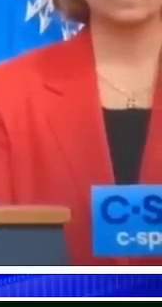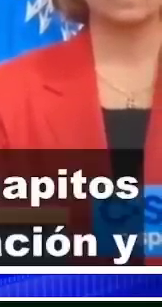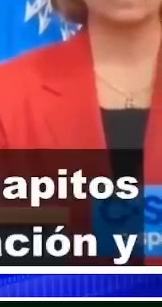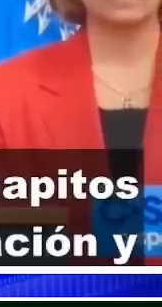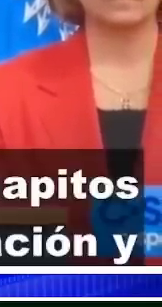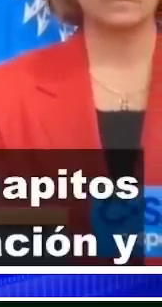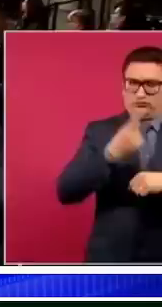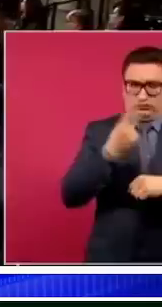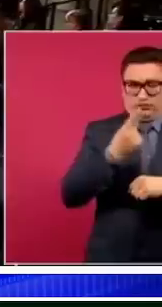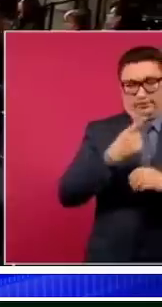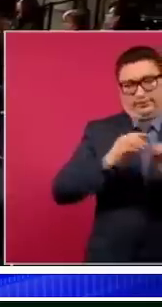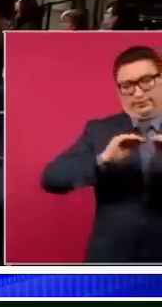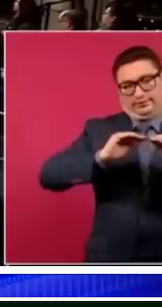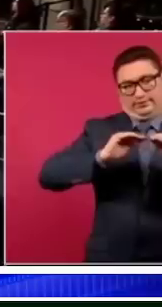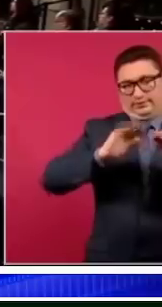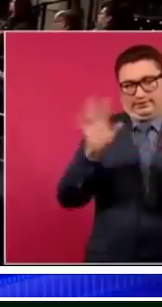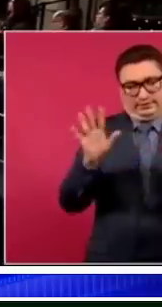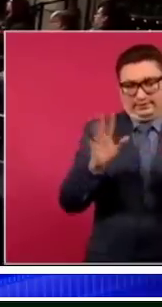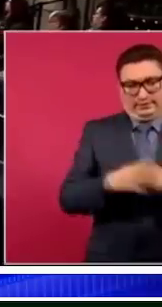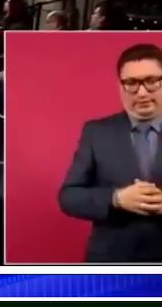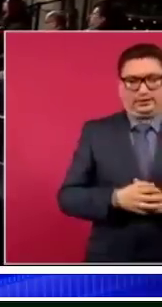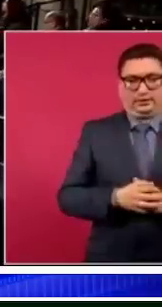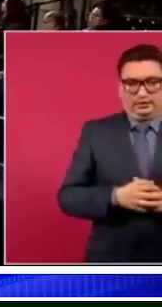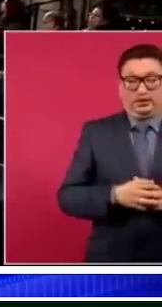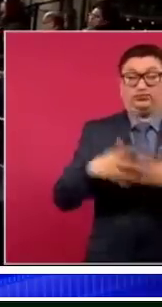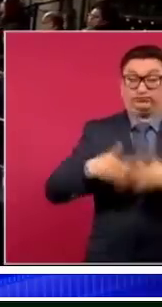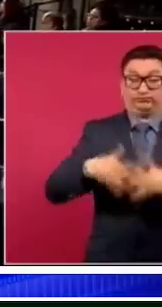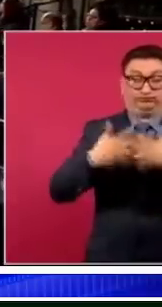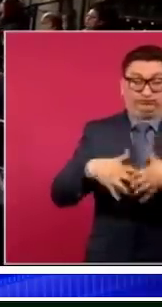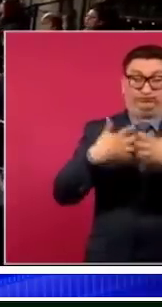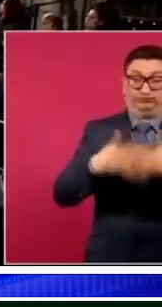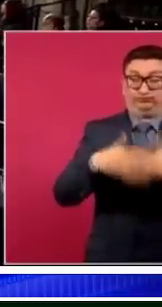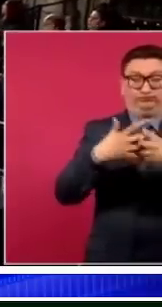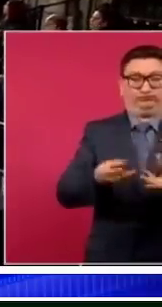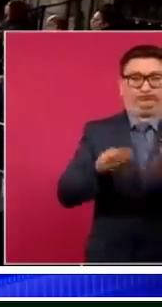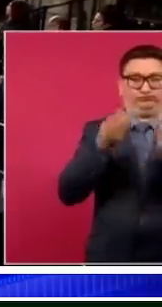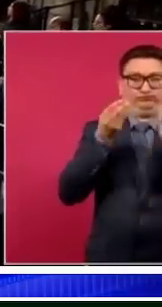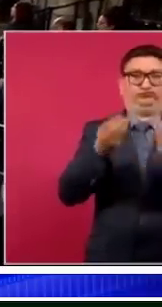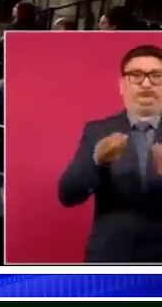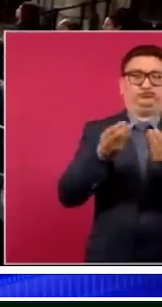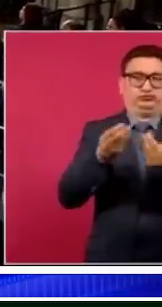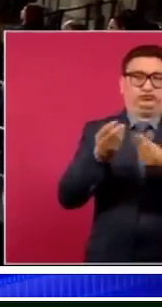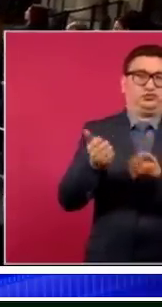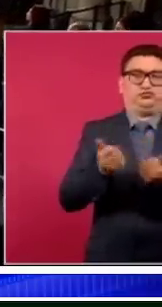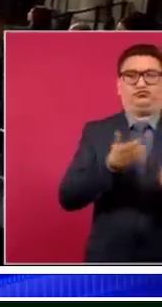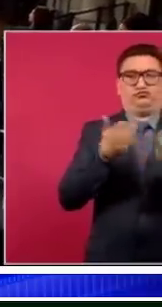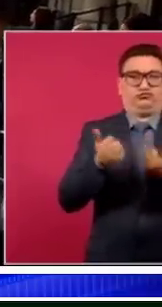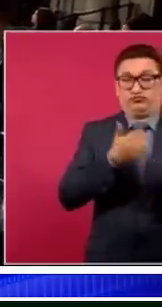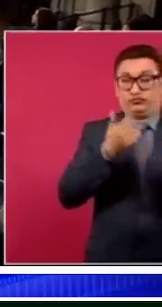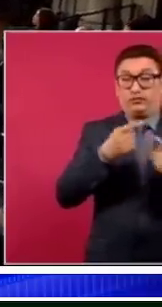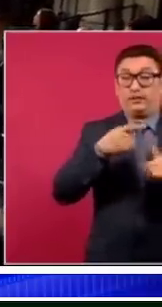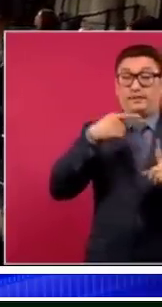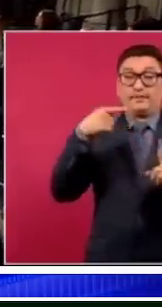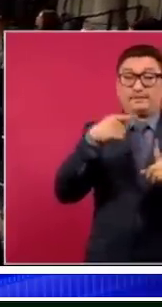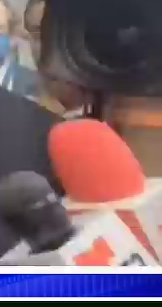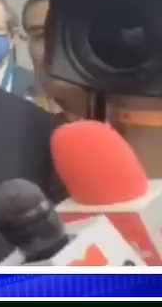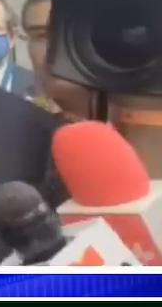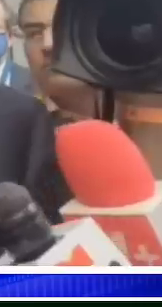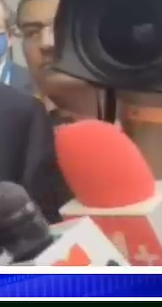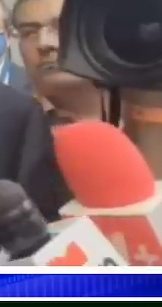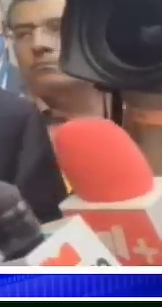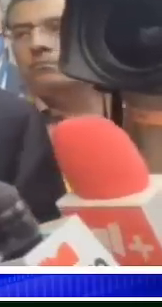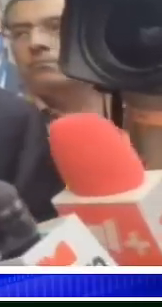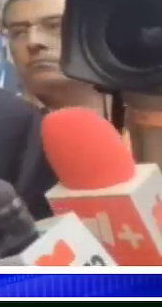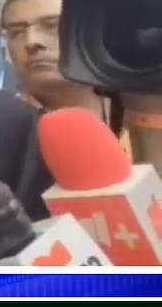Si les gusta el video, les invito a que se suscriban al canal y también les agradezco mucho ese like. Y bueno, vamos a iniciar. Vamos a arrancar justamente con